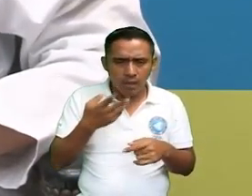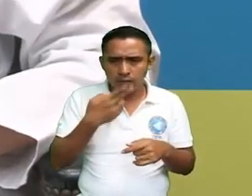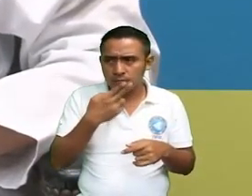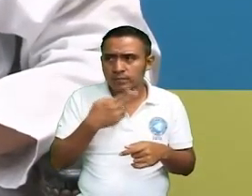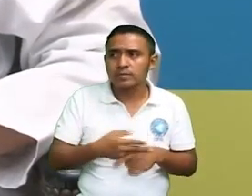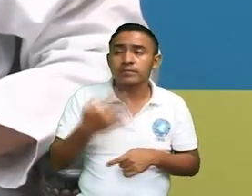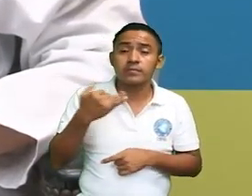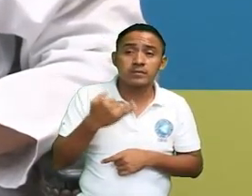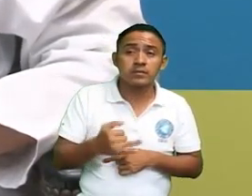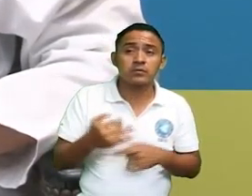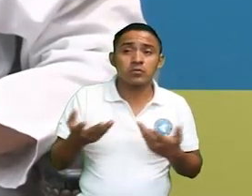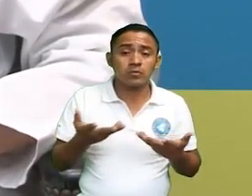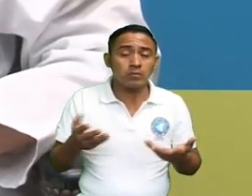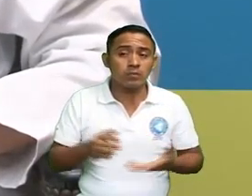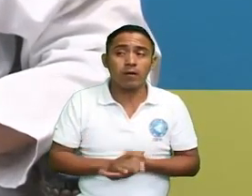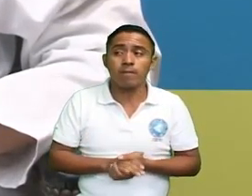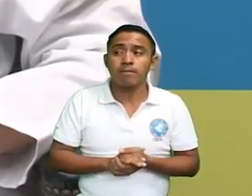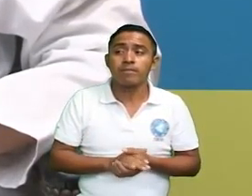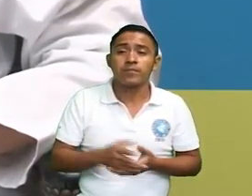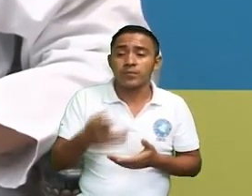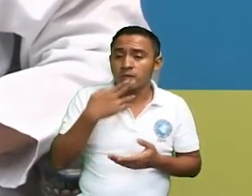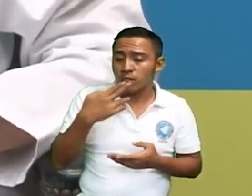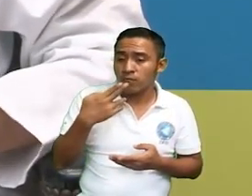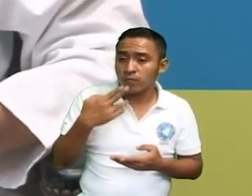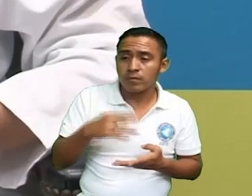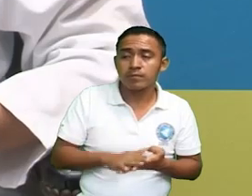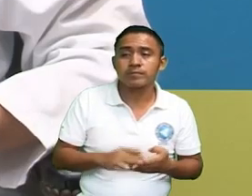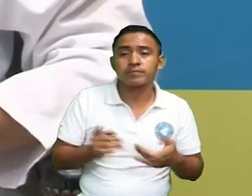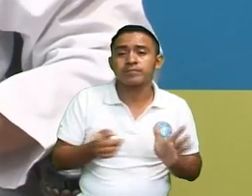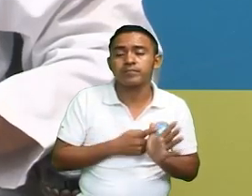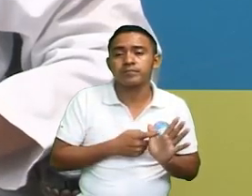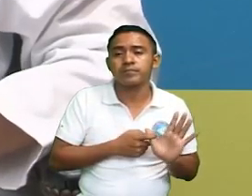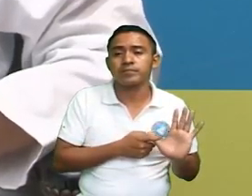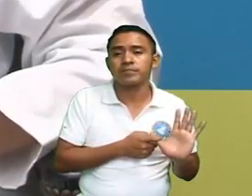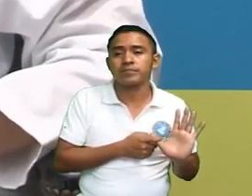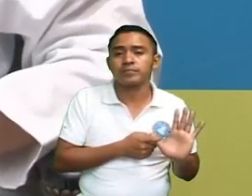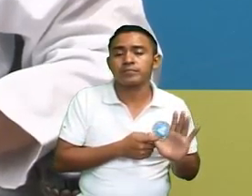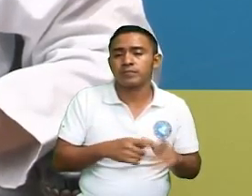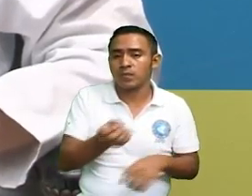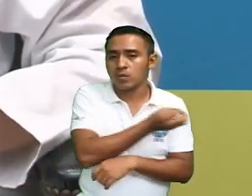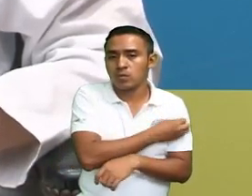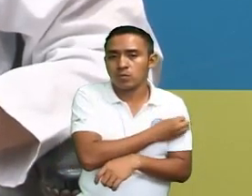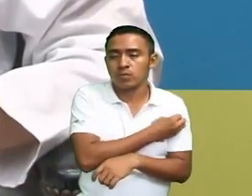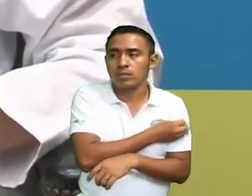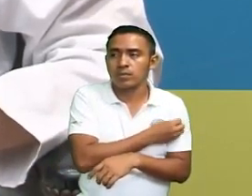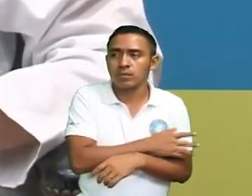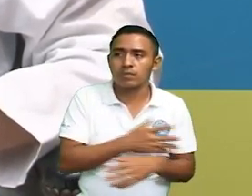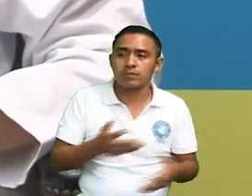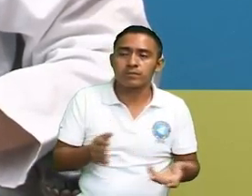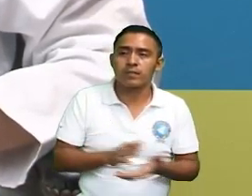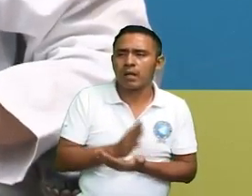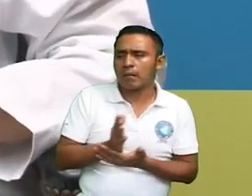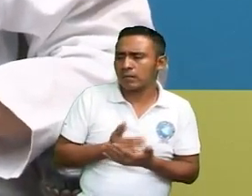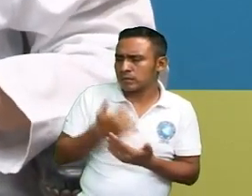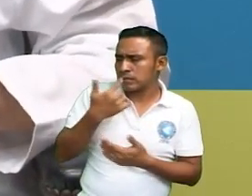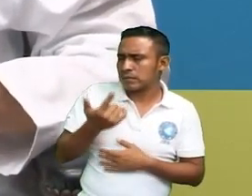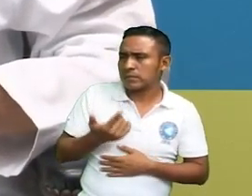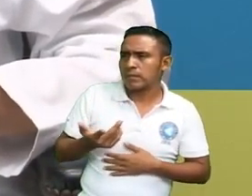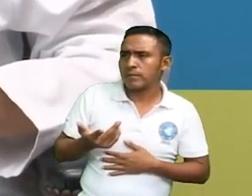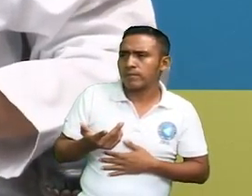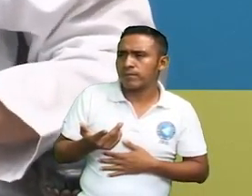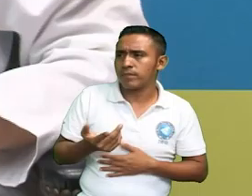muy importante evitar el fumado. El licor. El licor, algunos dicen,